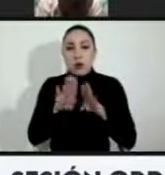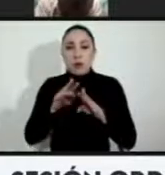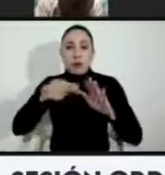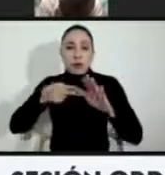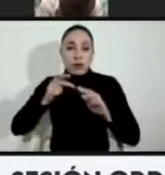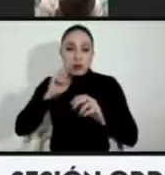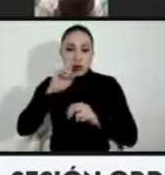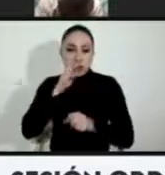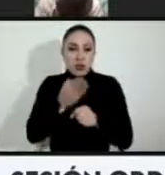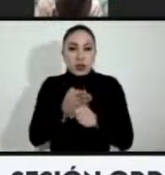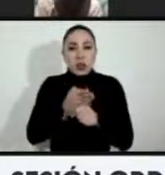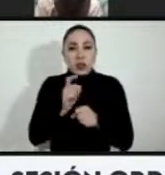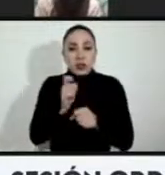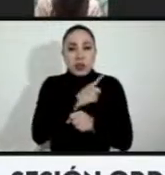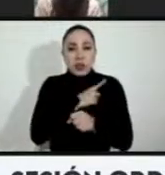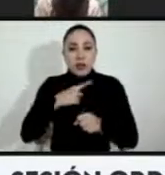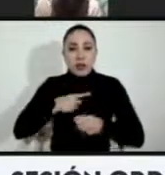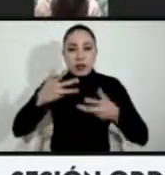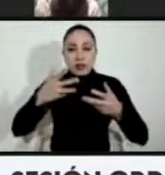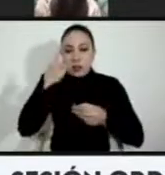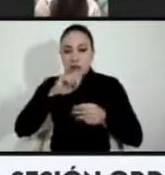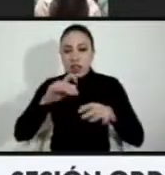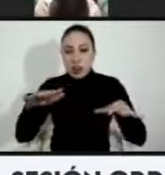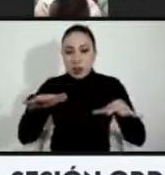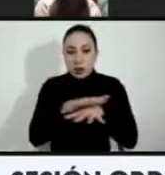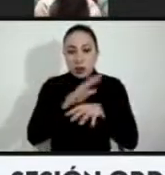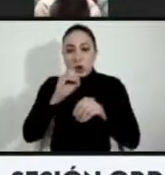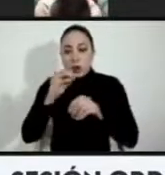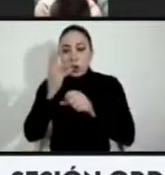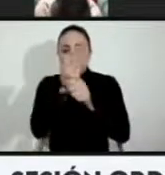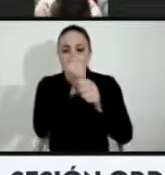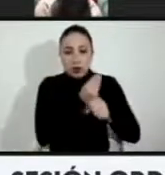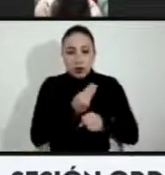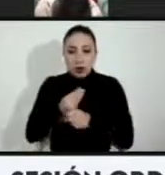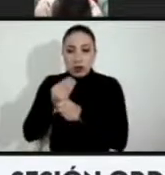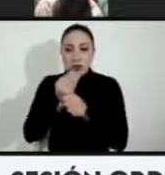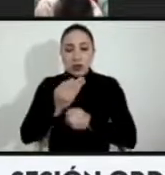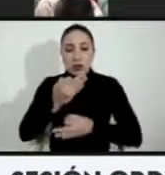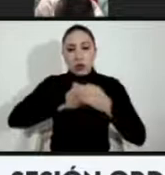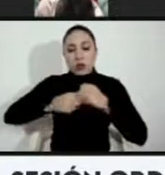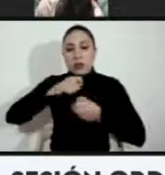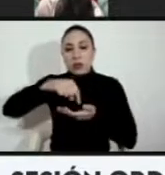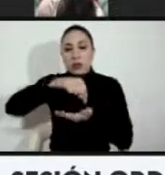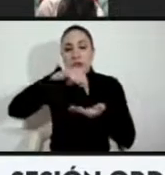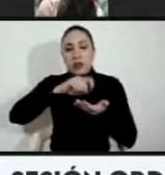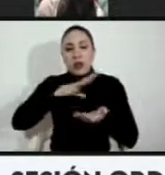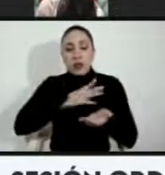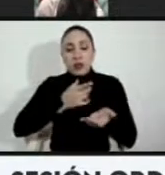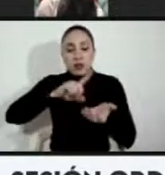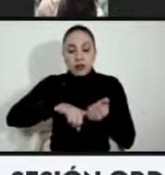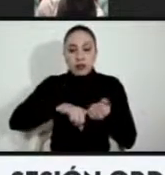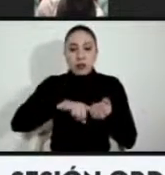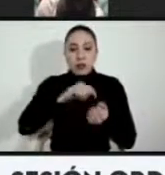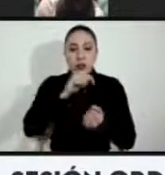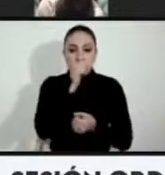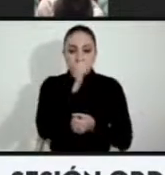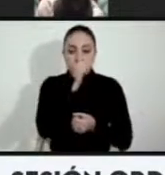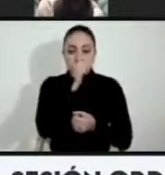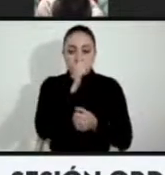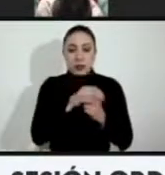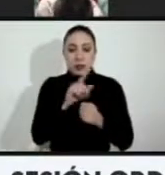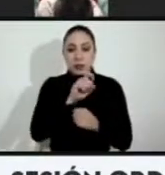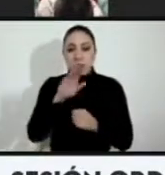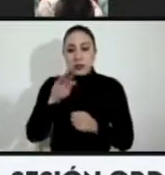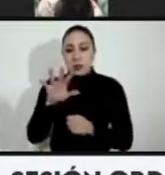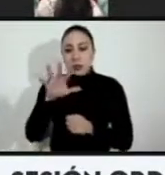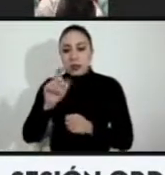fin de instalar, cambiar dar mantenimiento a las luminarias que se encuentran afuera de las estaciones de 195 estaciones del Sistema